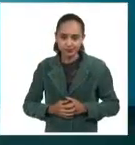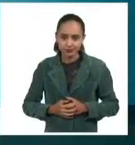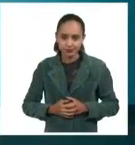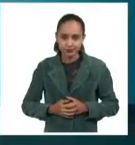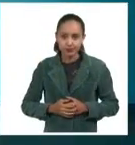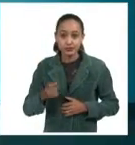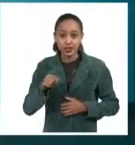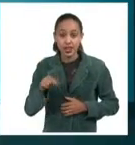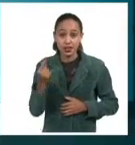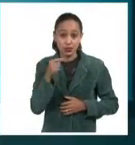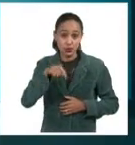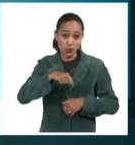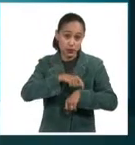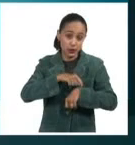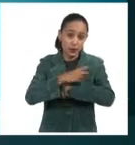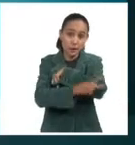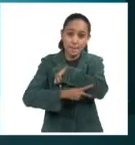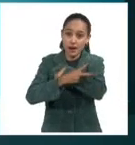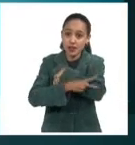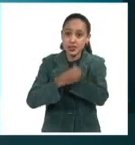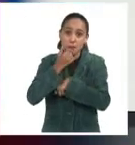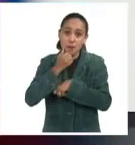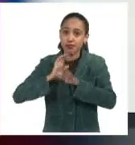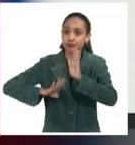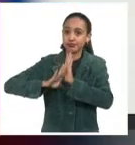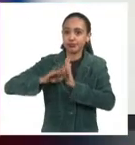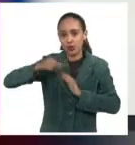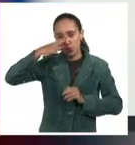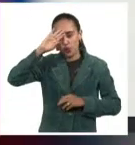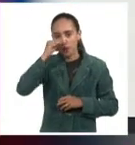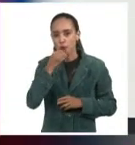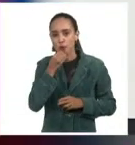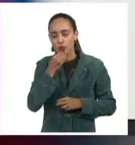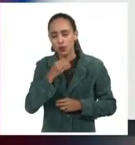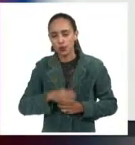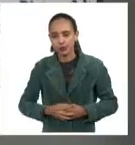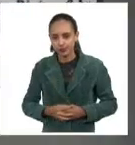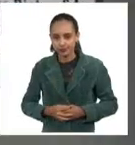alcance entonces de los países más desarrollados.